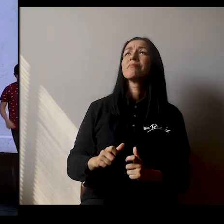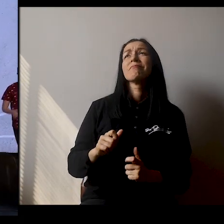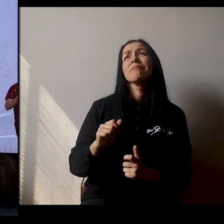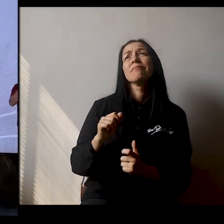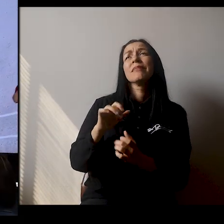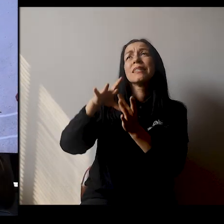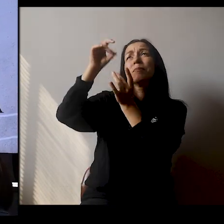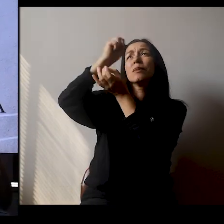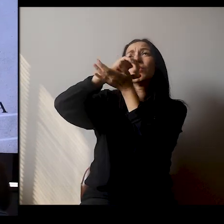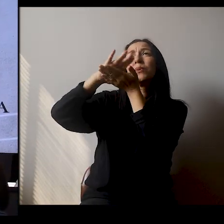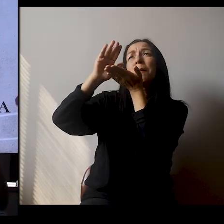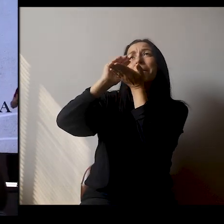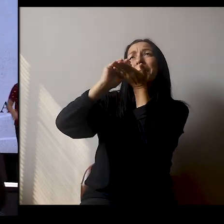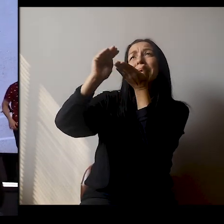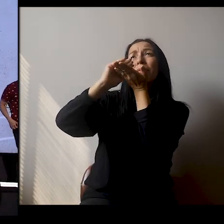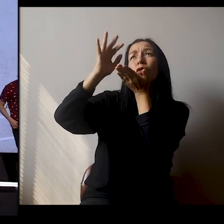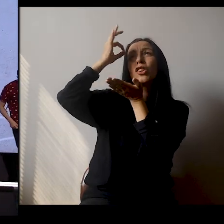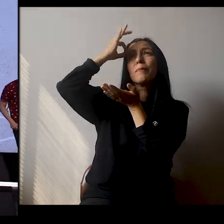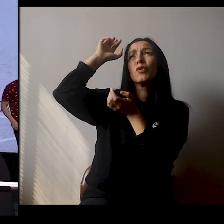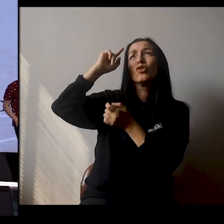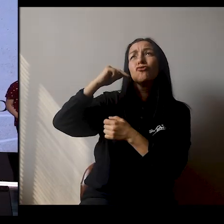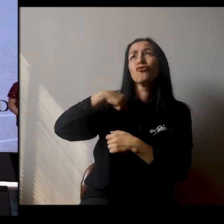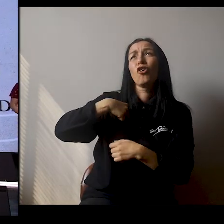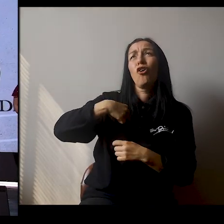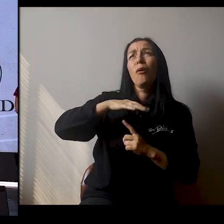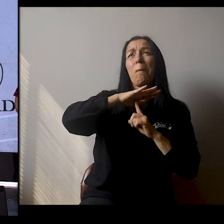Y Espíritu Santo, te pido perdón si te he